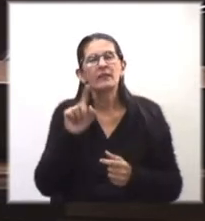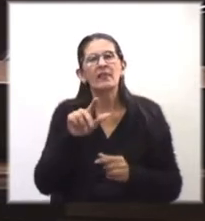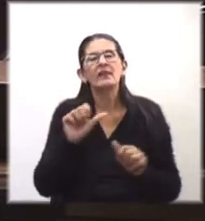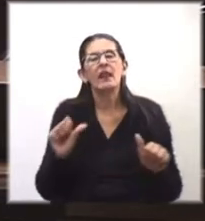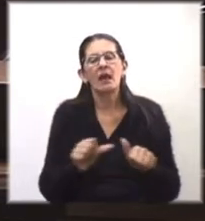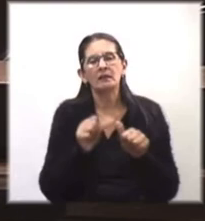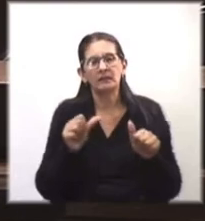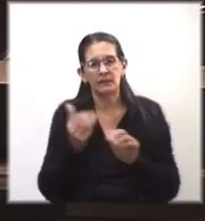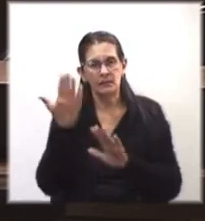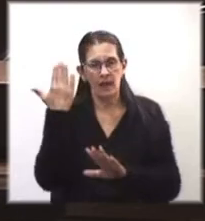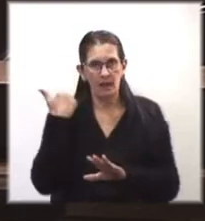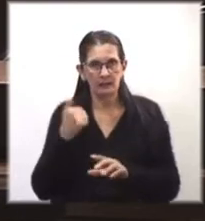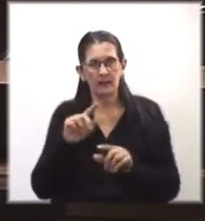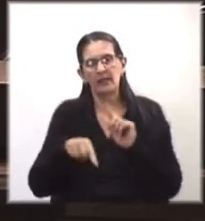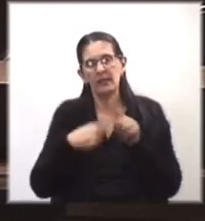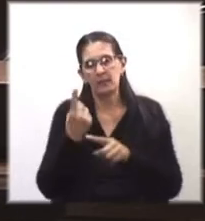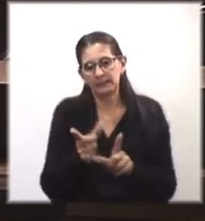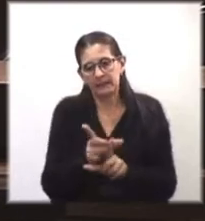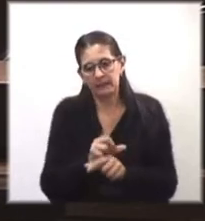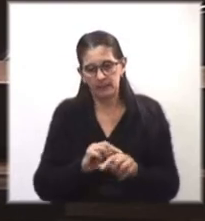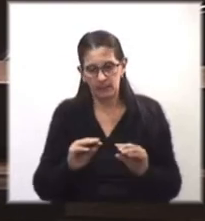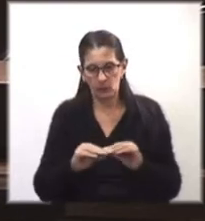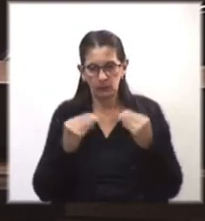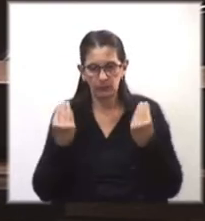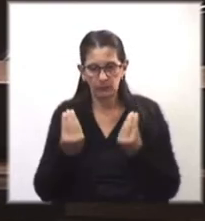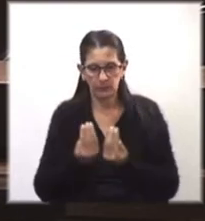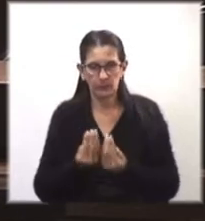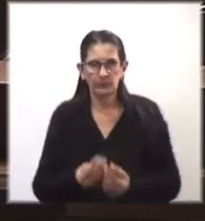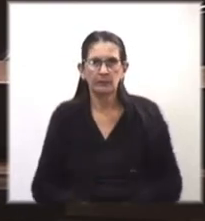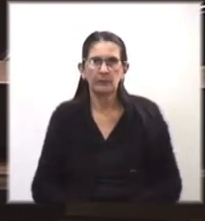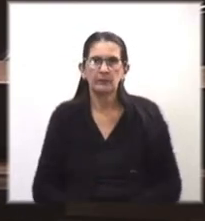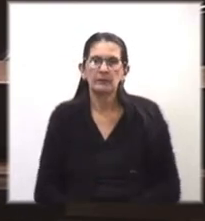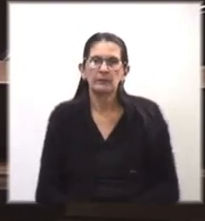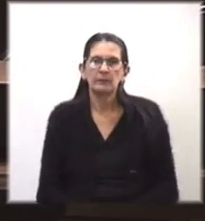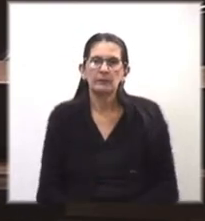esa actividad y después redondeo. Adelante, diputado.